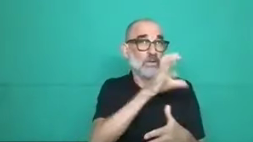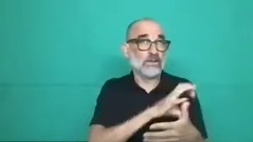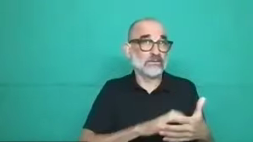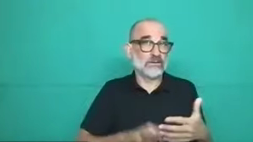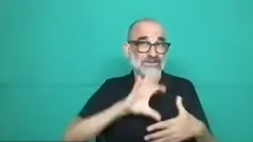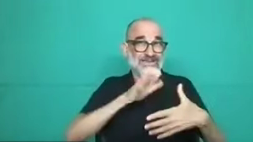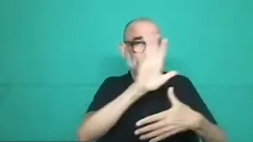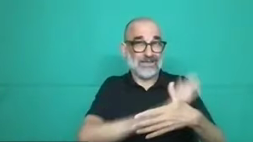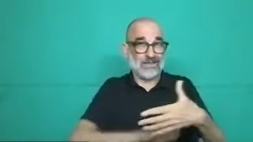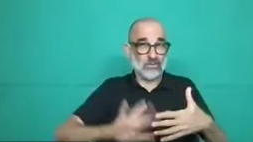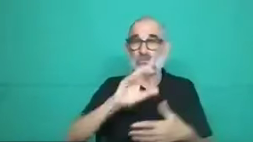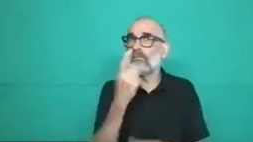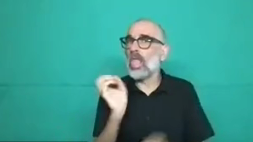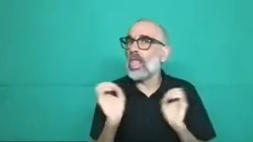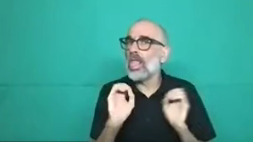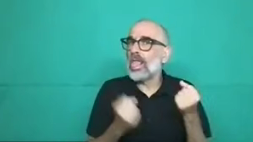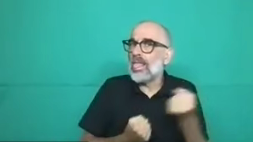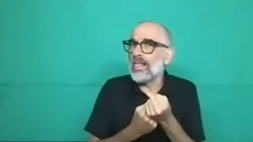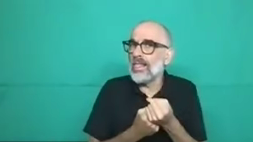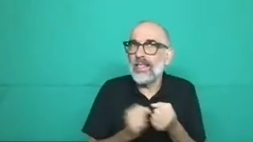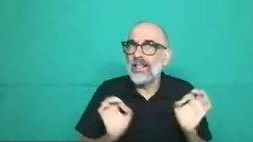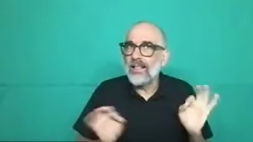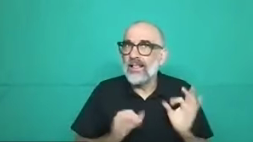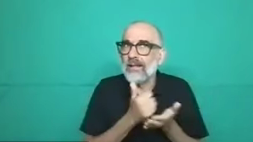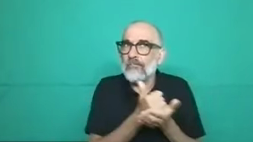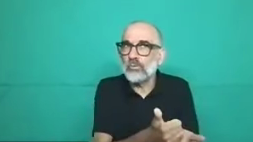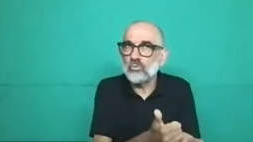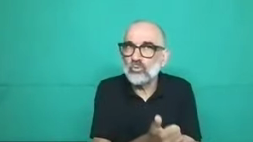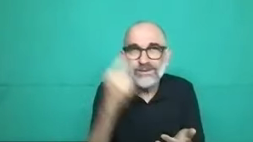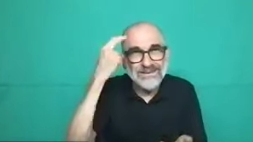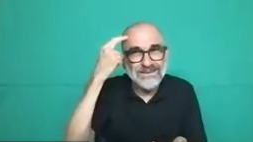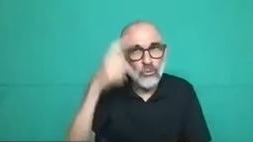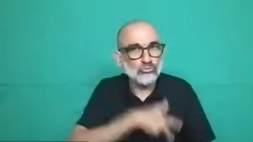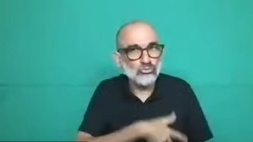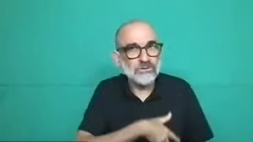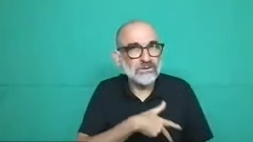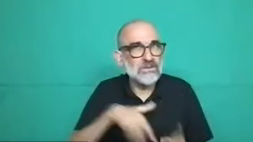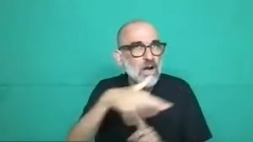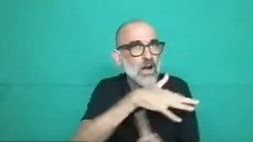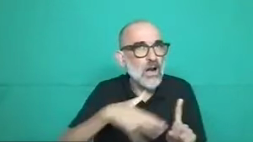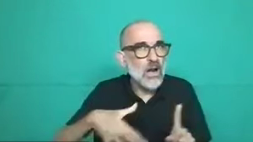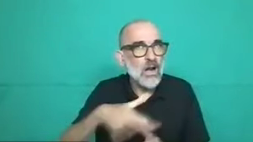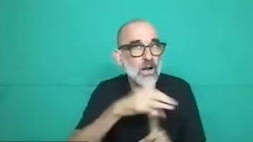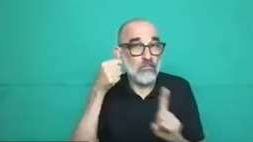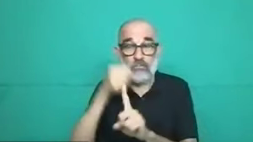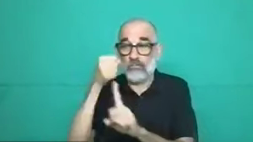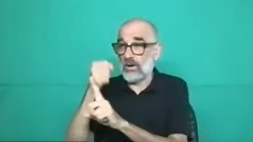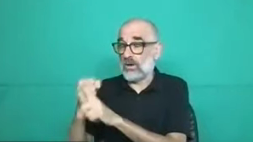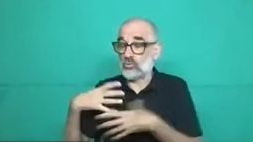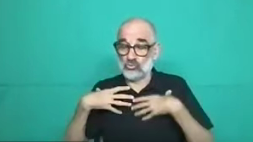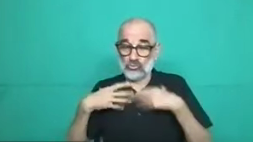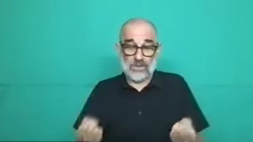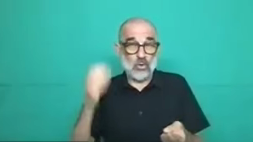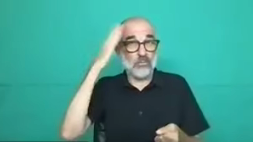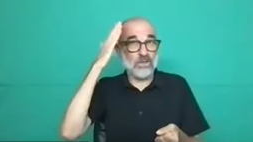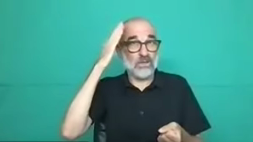del na trabajador de saúde salud. mental e o bem-estar do También existen trabalhador de altos niveles de saúde. estrés Altos debido níveis de a estresse jornadas de trabajo intensas,